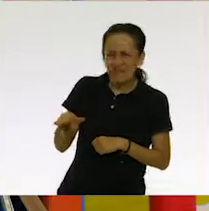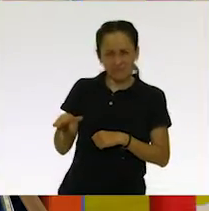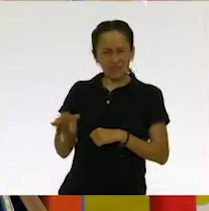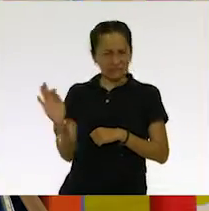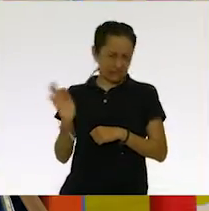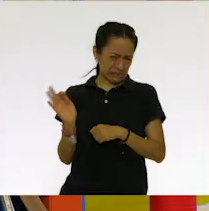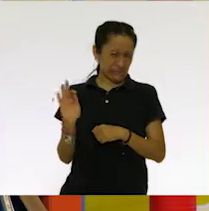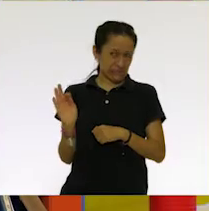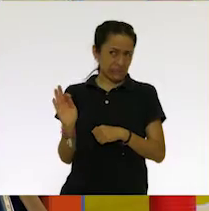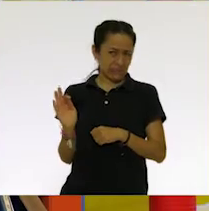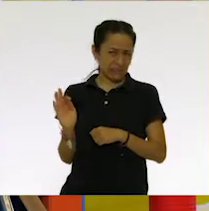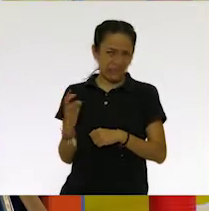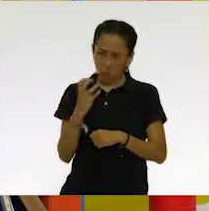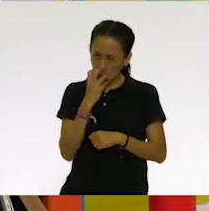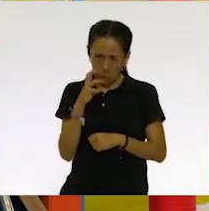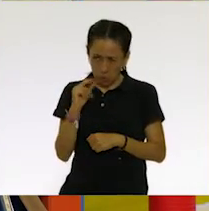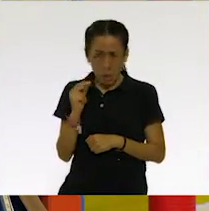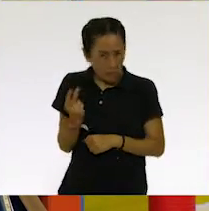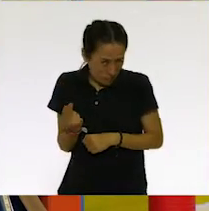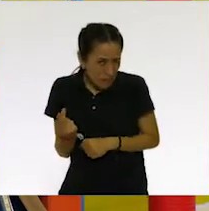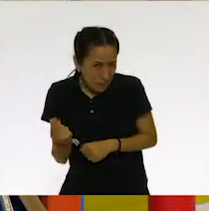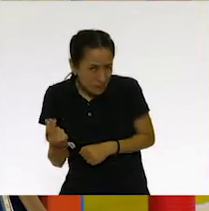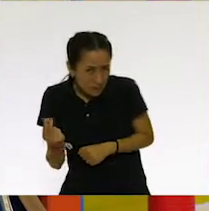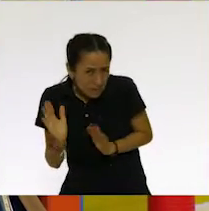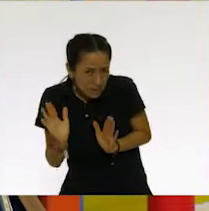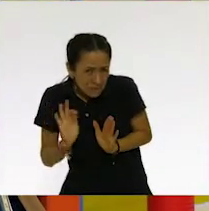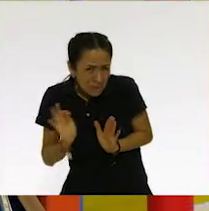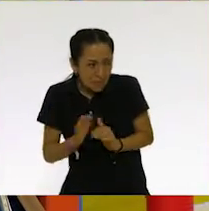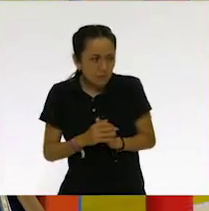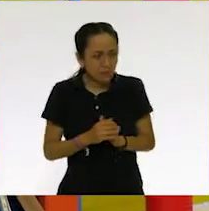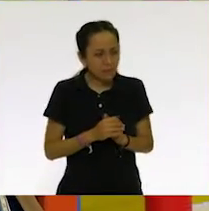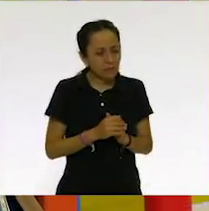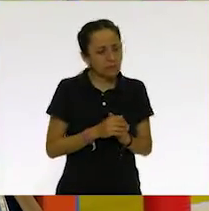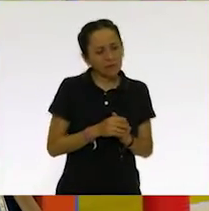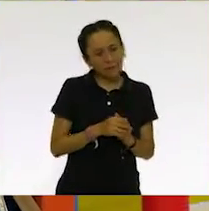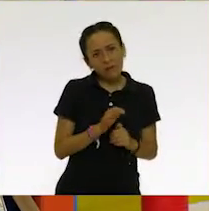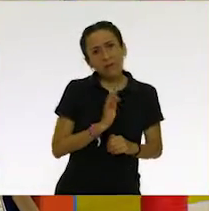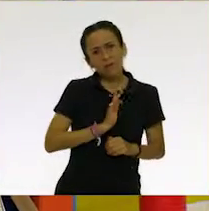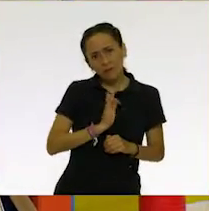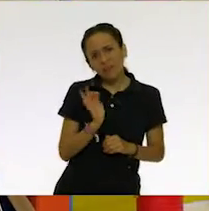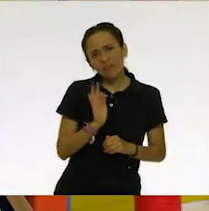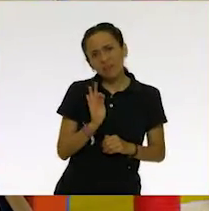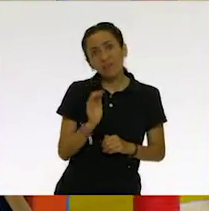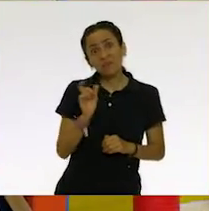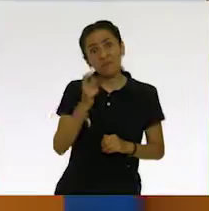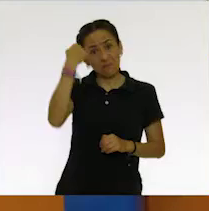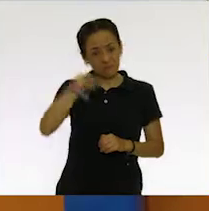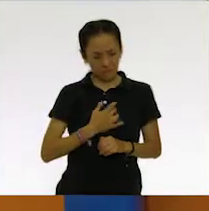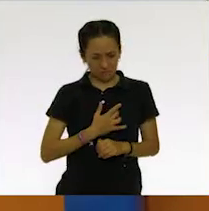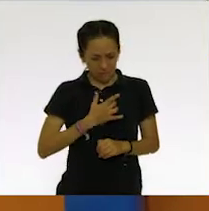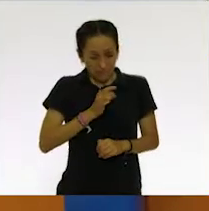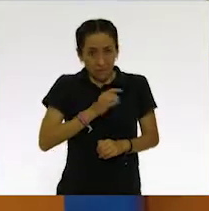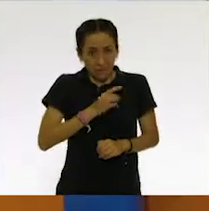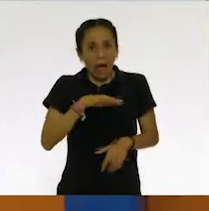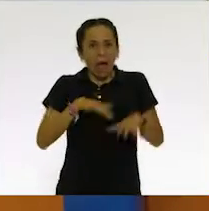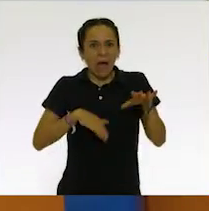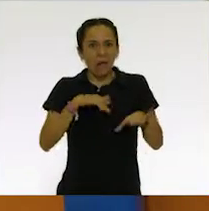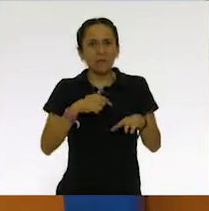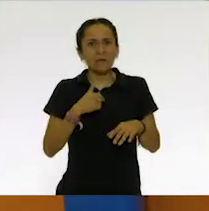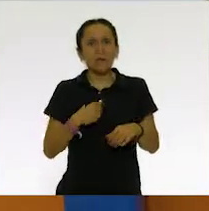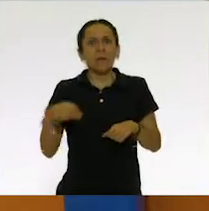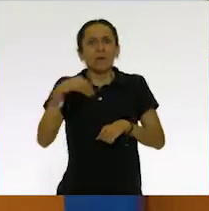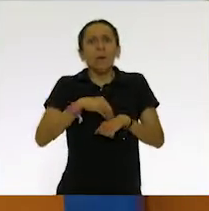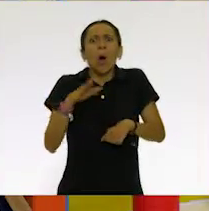Bueno, pues puede ser porque cuando a uno le da miedo tiende a exagerar ciertas cosas. Ahora